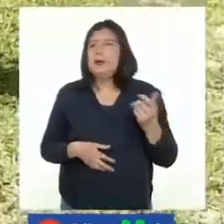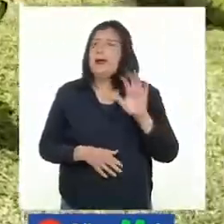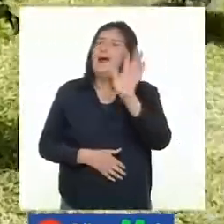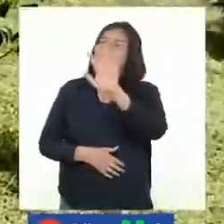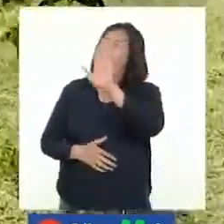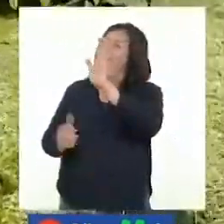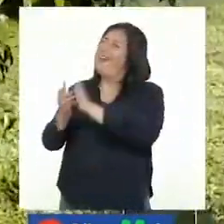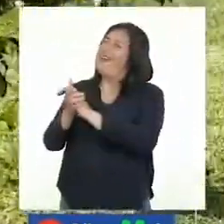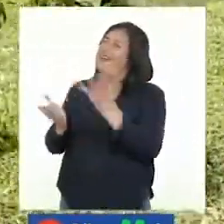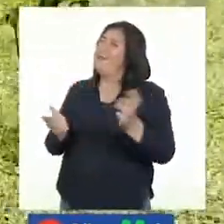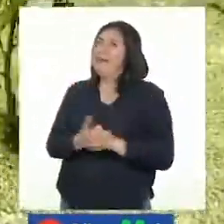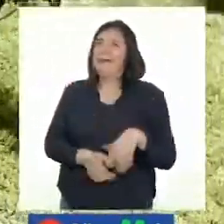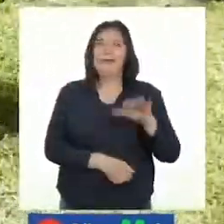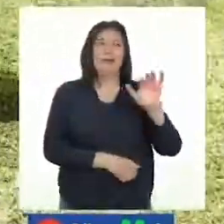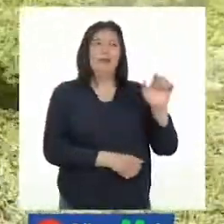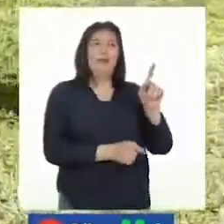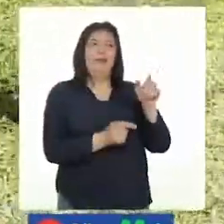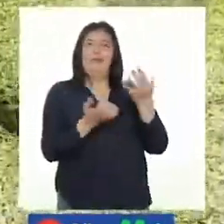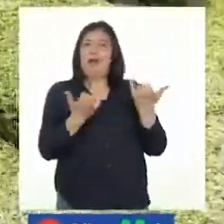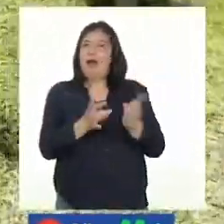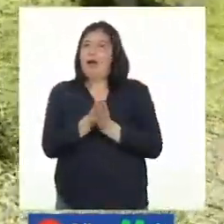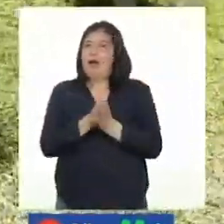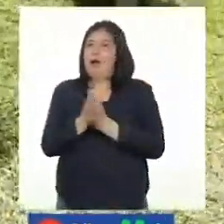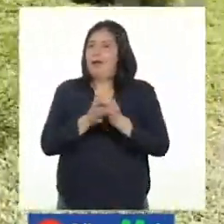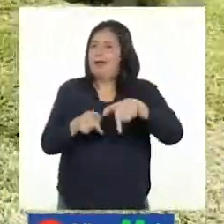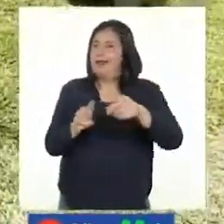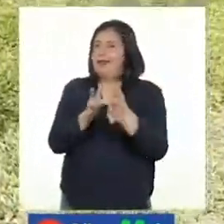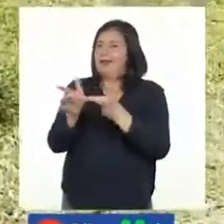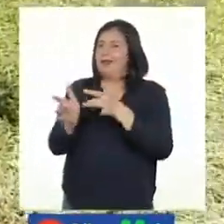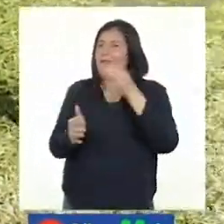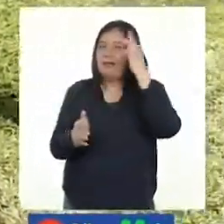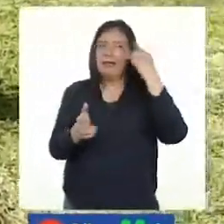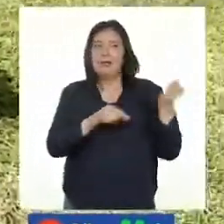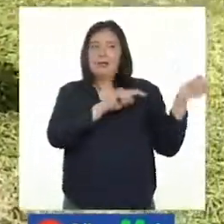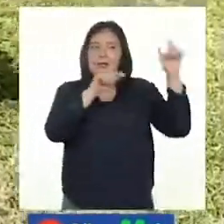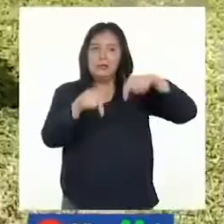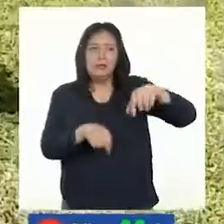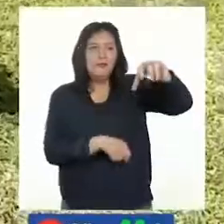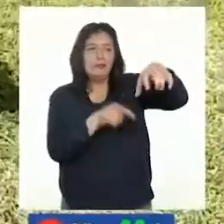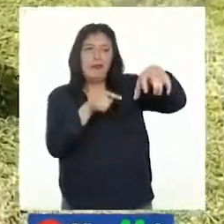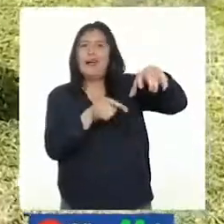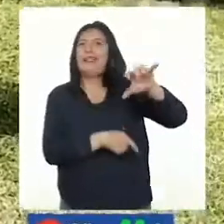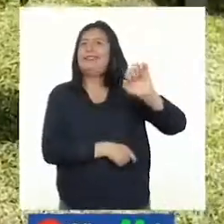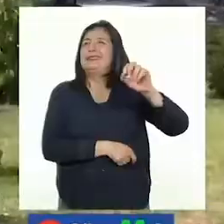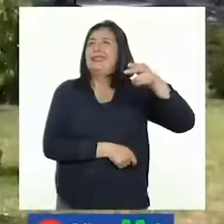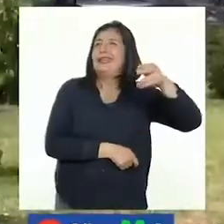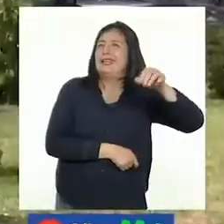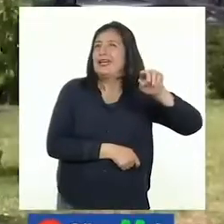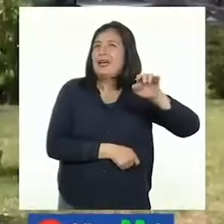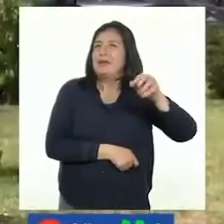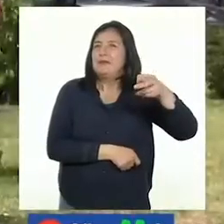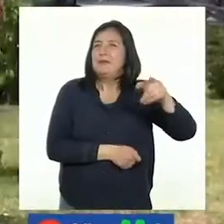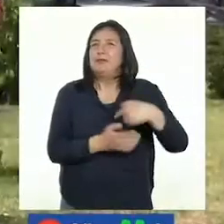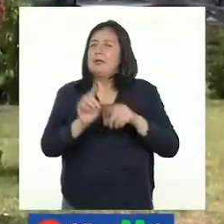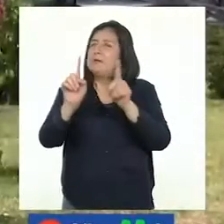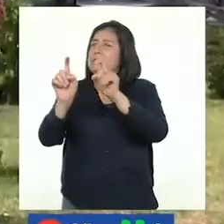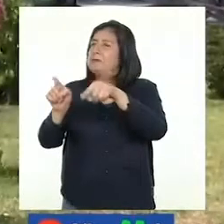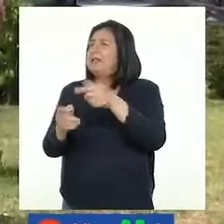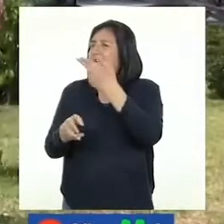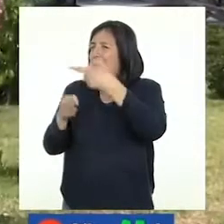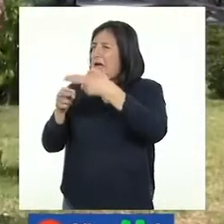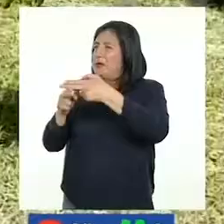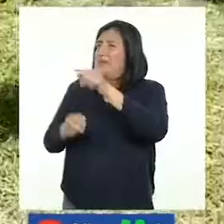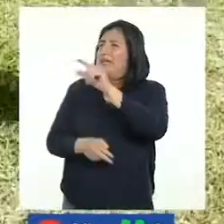Hola amigos de Casaventuras, ahorita estamos en Jesús María, vinimos al Cenami para hacerle unas preguntas a Gabriela Quiroz, que es